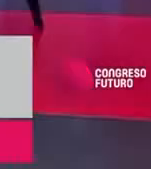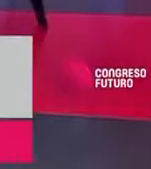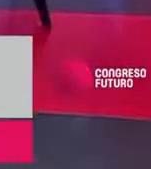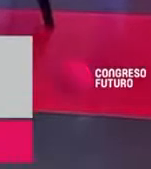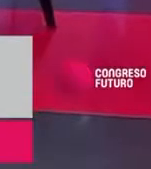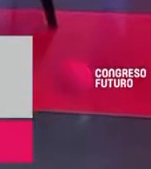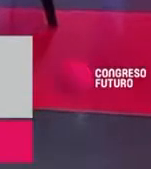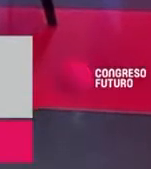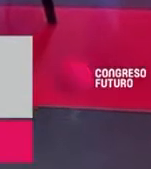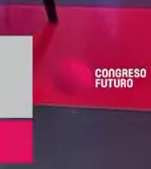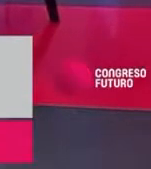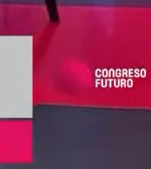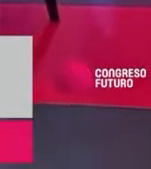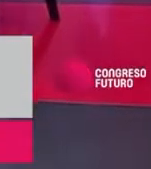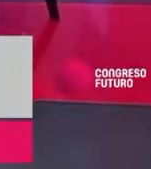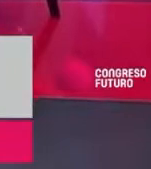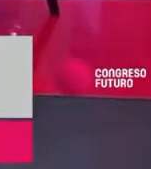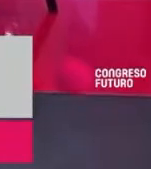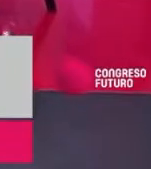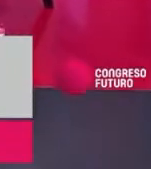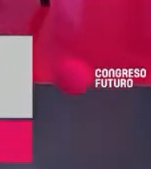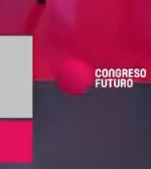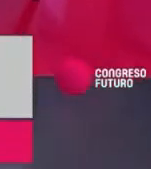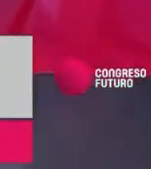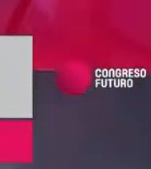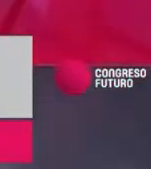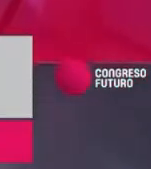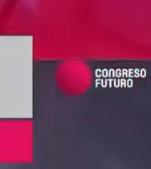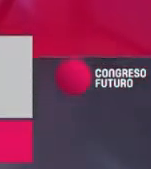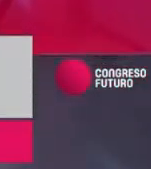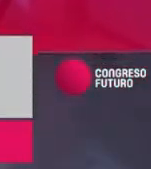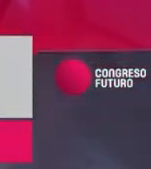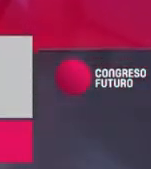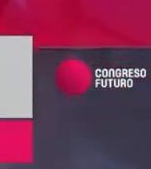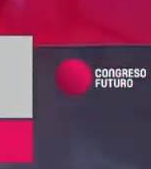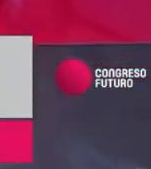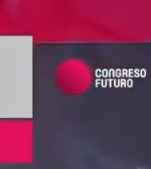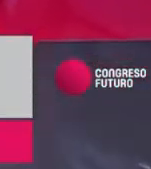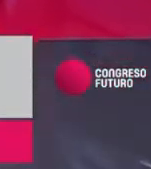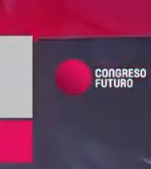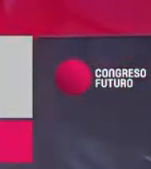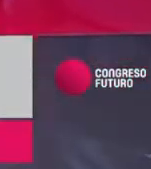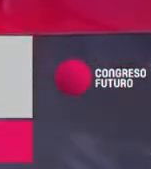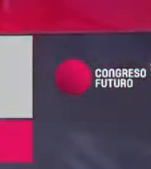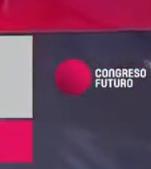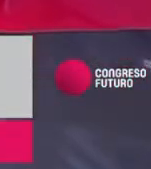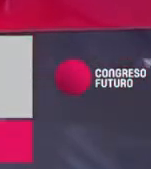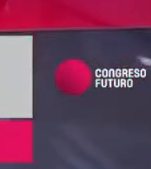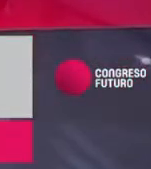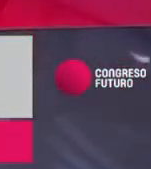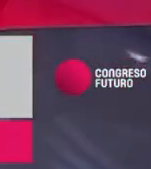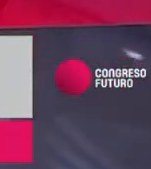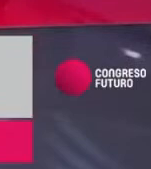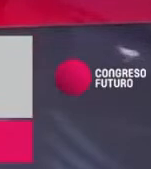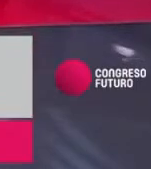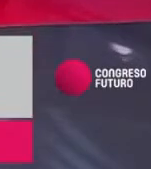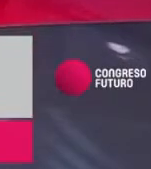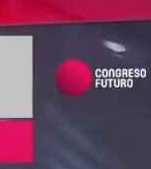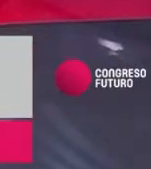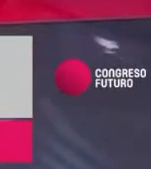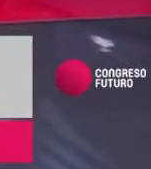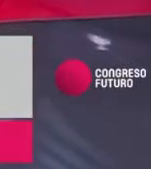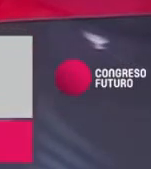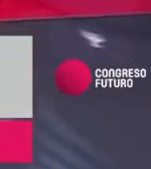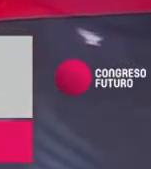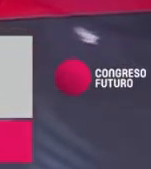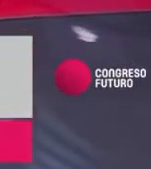historia, van a haber historiadoras, van a haber cientistas políticas también que van a ir contándonos cómo ha sido el avance también de la participación femenina en la